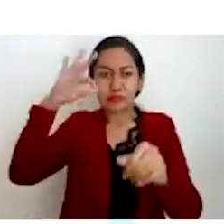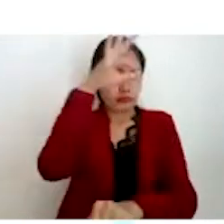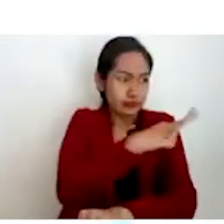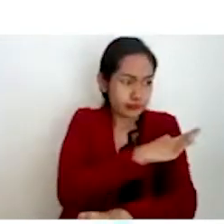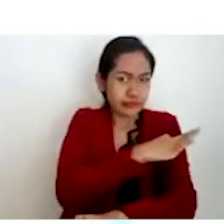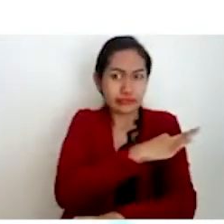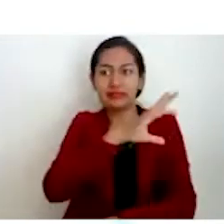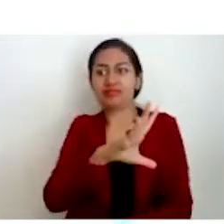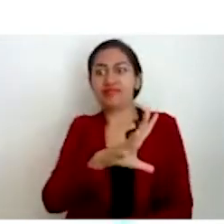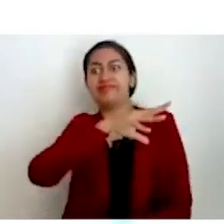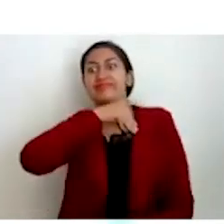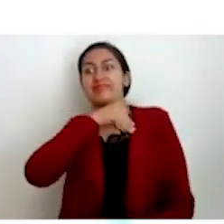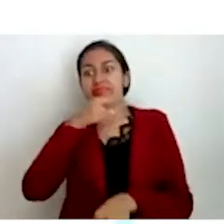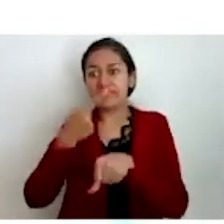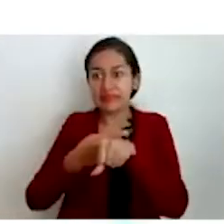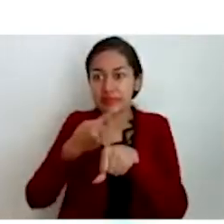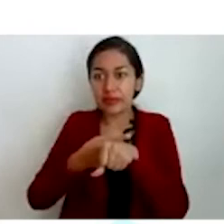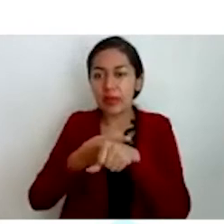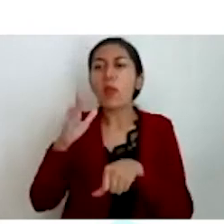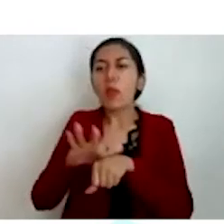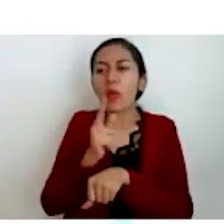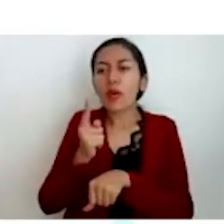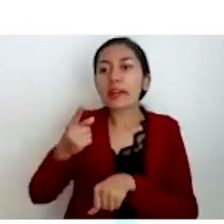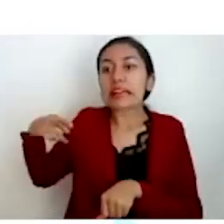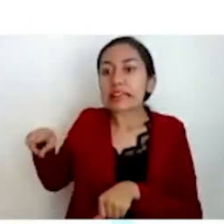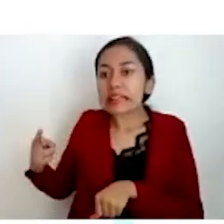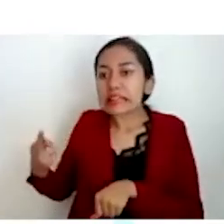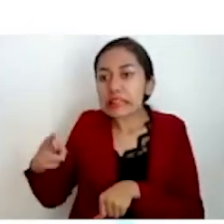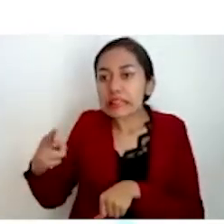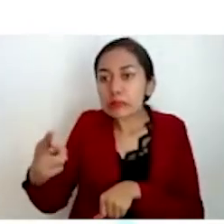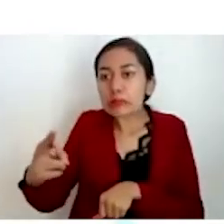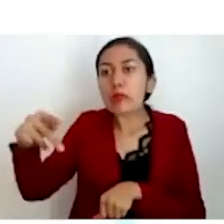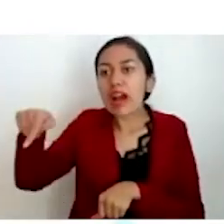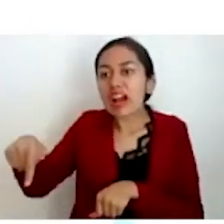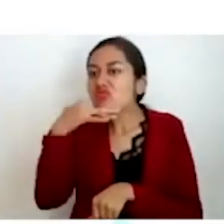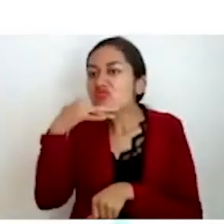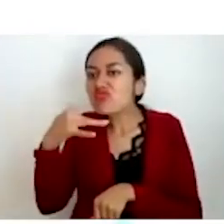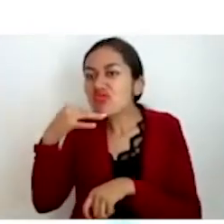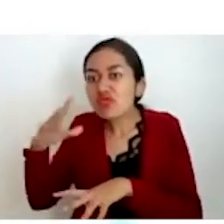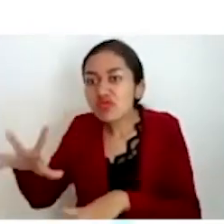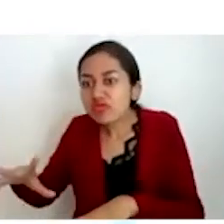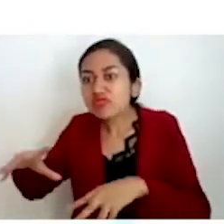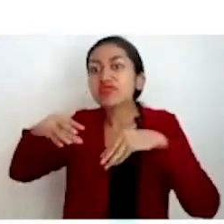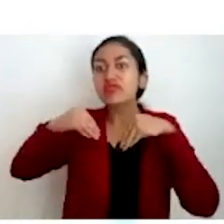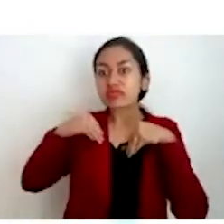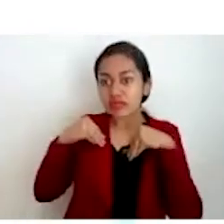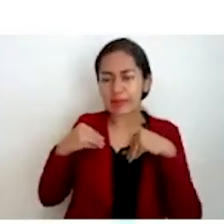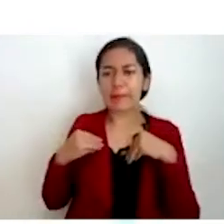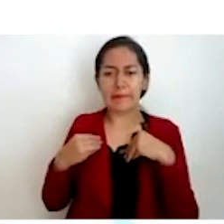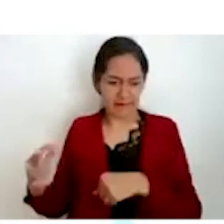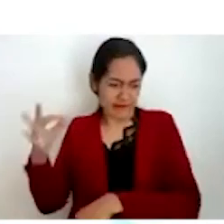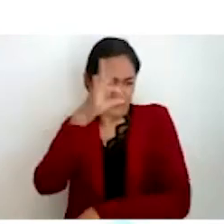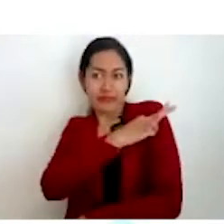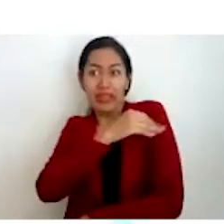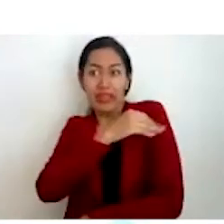rurales. Ya en el cuerpo humano, los gusanos adultos producen larvas embrionarias, microfiliarias,